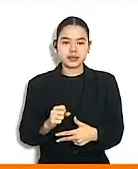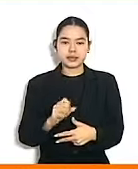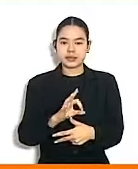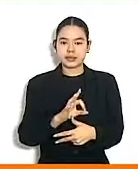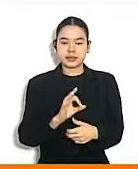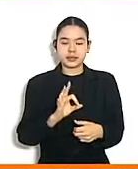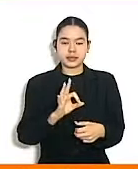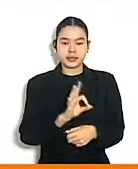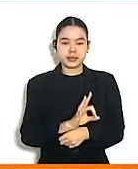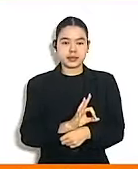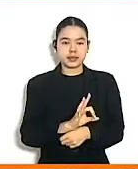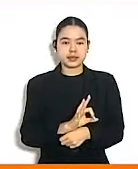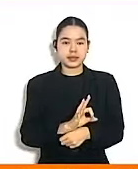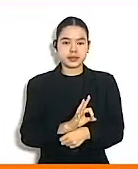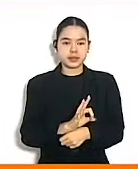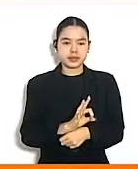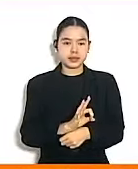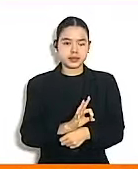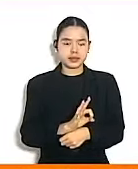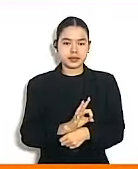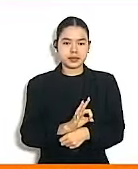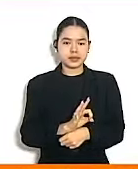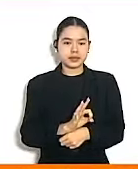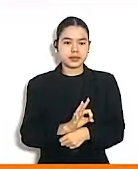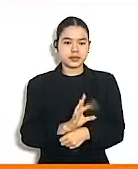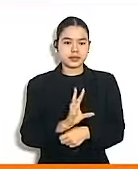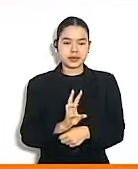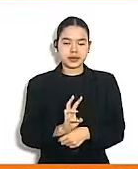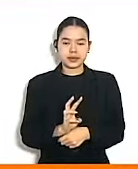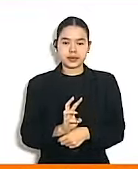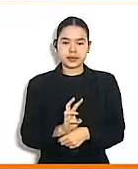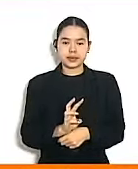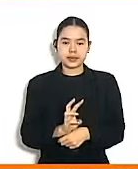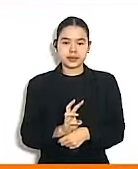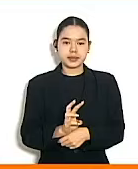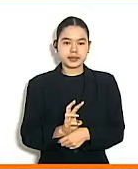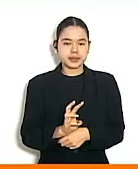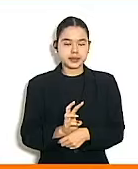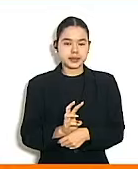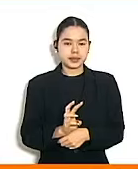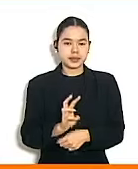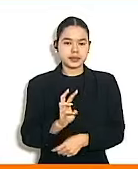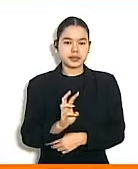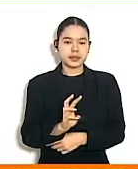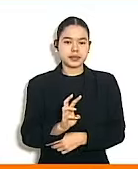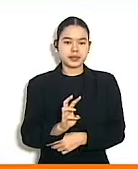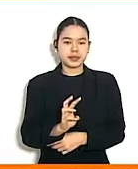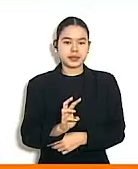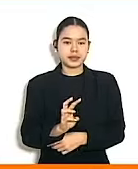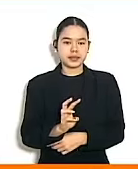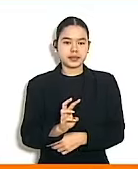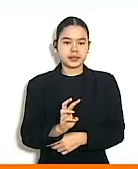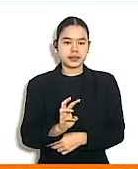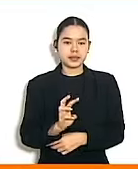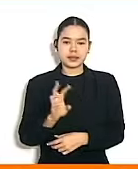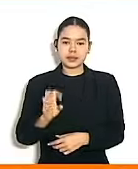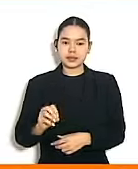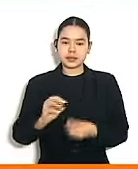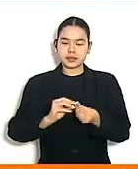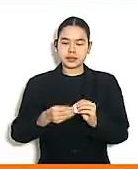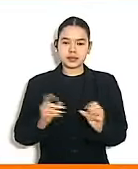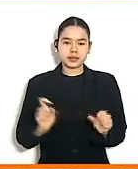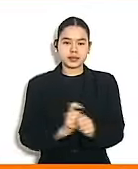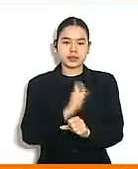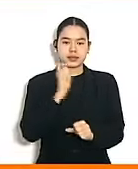9, tu segundo dígito 6, tu tercer y decisivo dígito ganador es 0. Tu